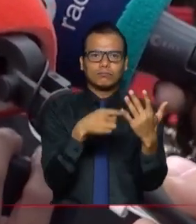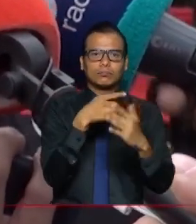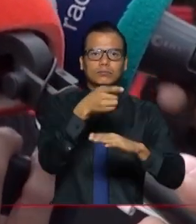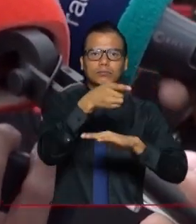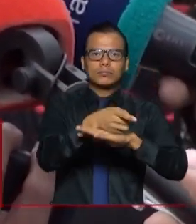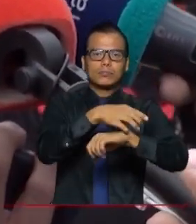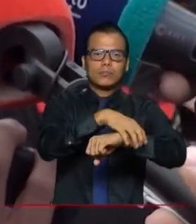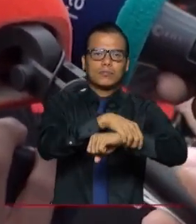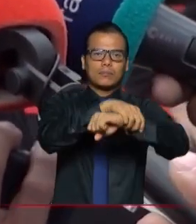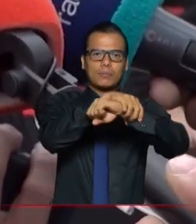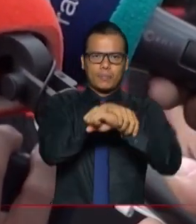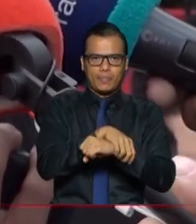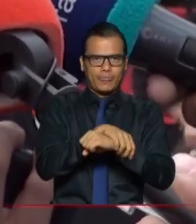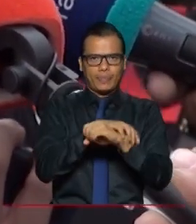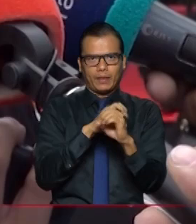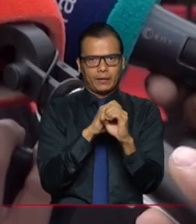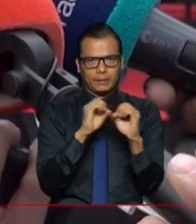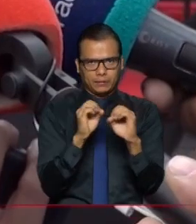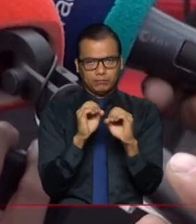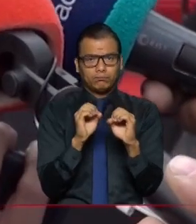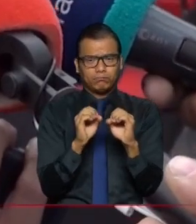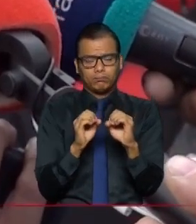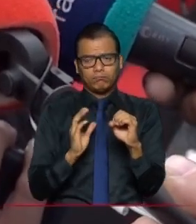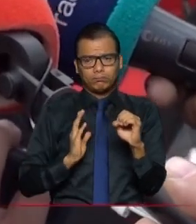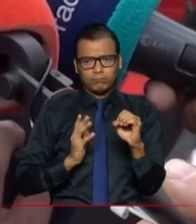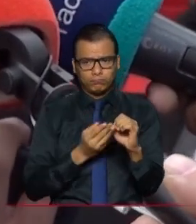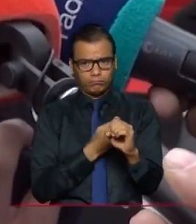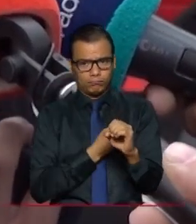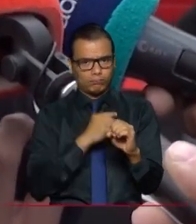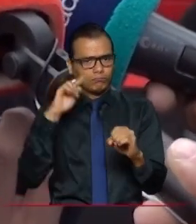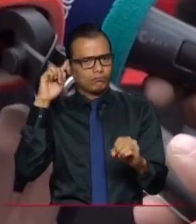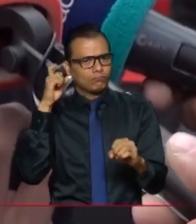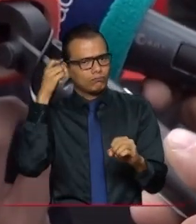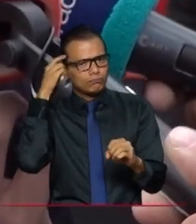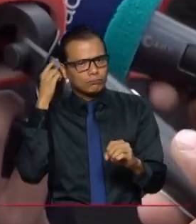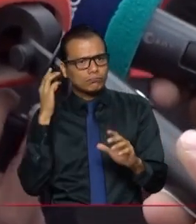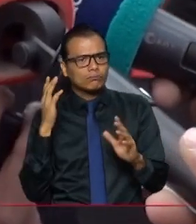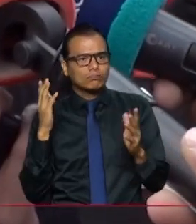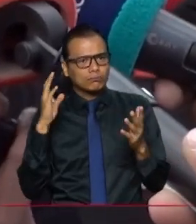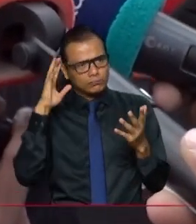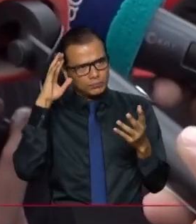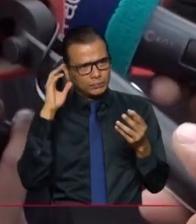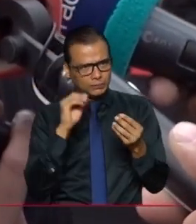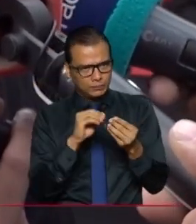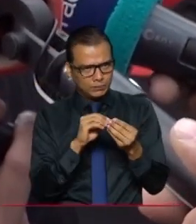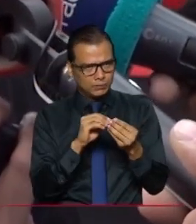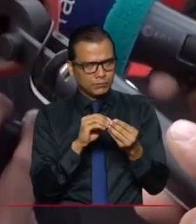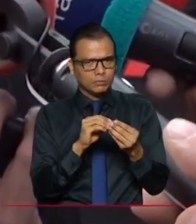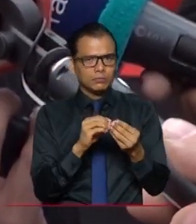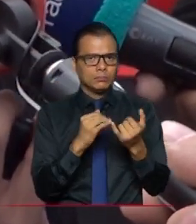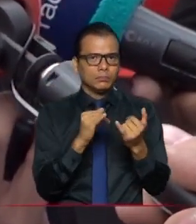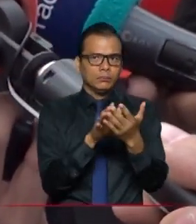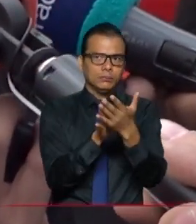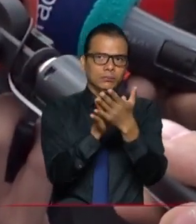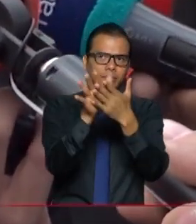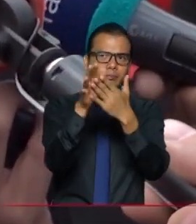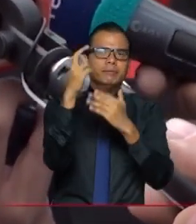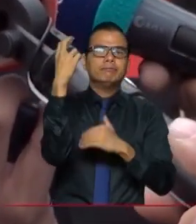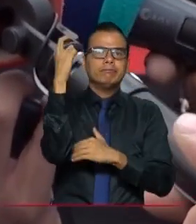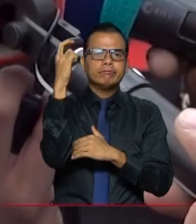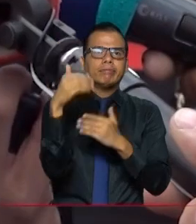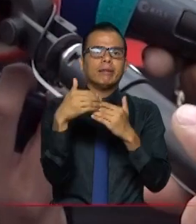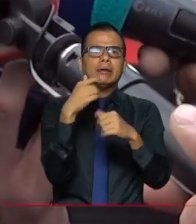la disposición de gobierno hacia la Fiscalía General, pues luego serán comunicadas también a